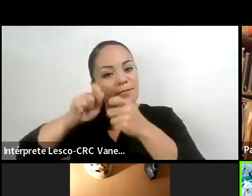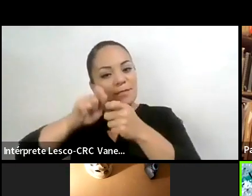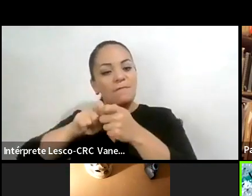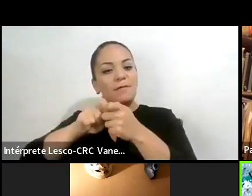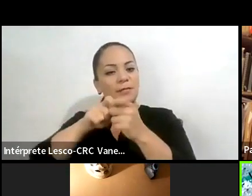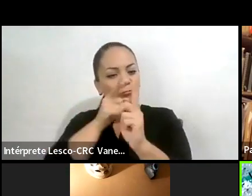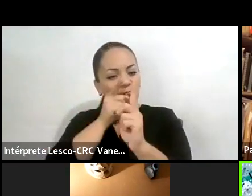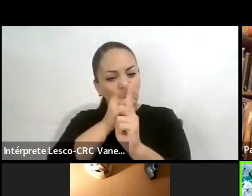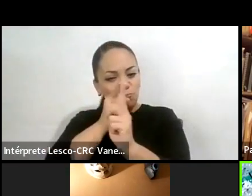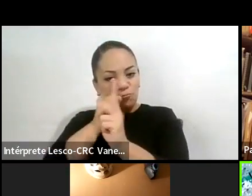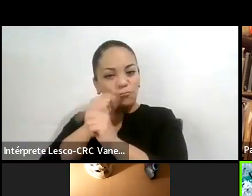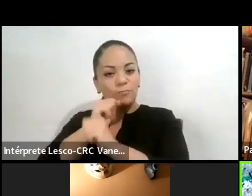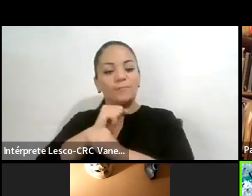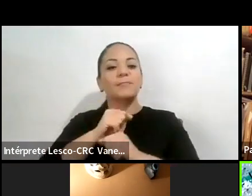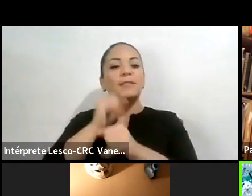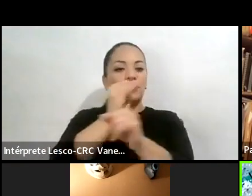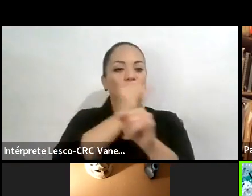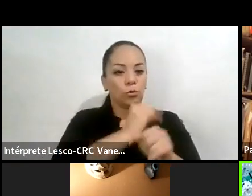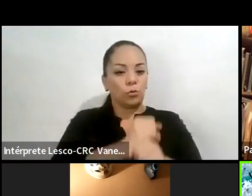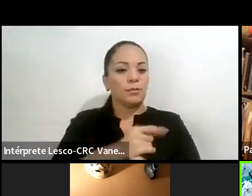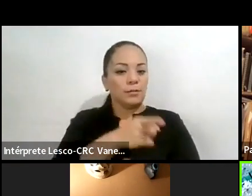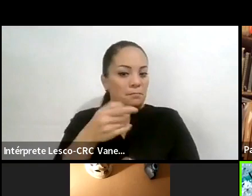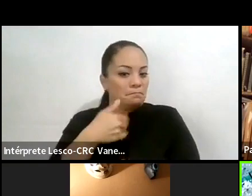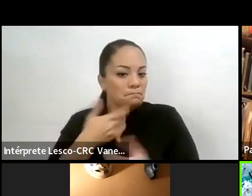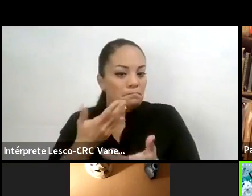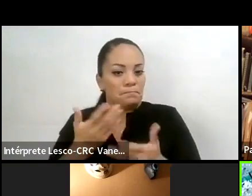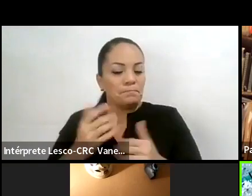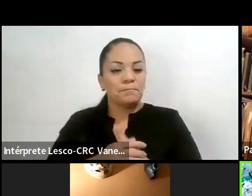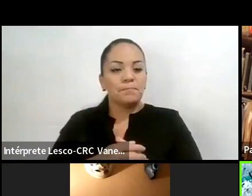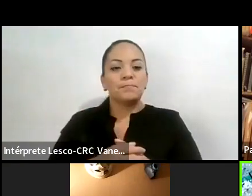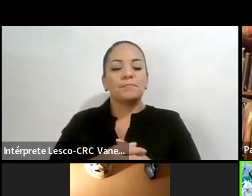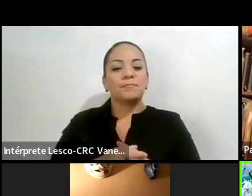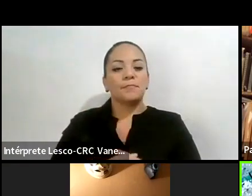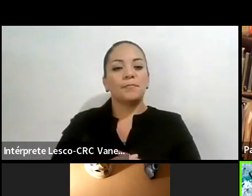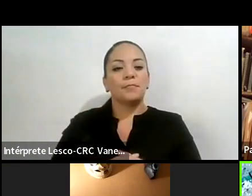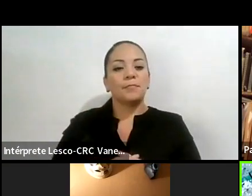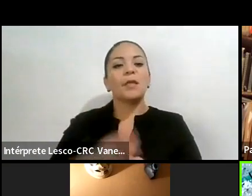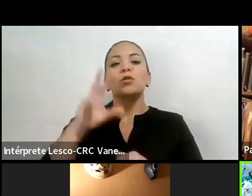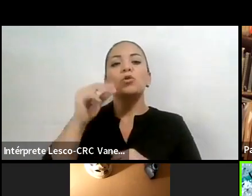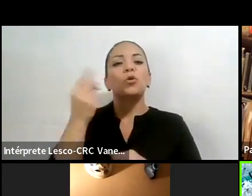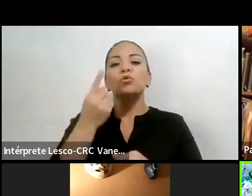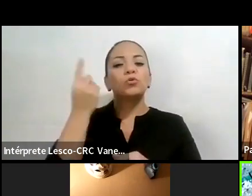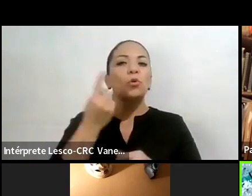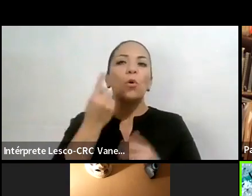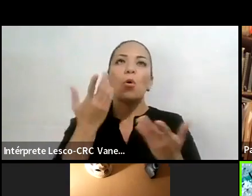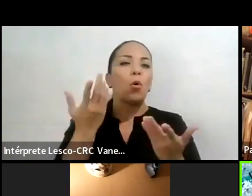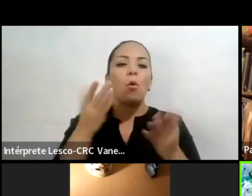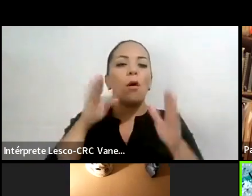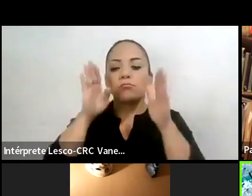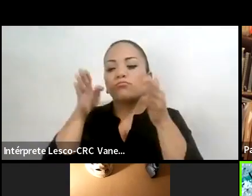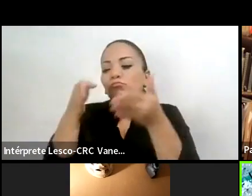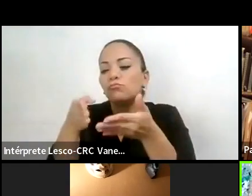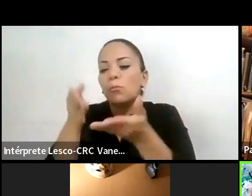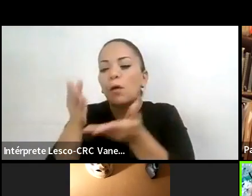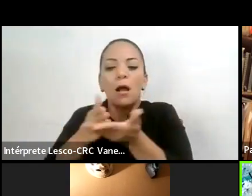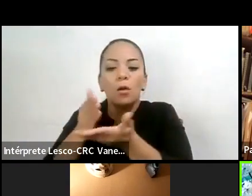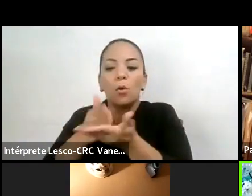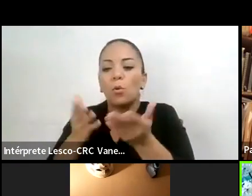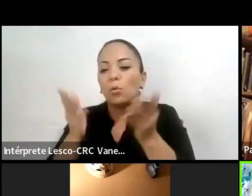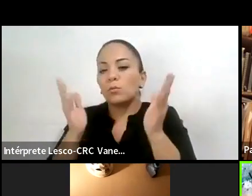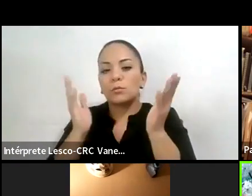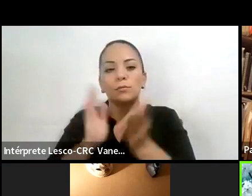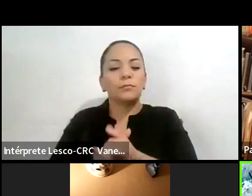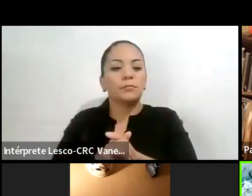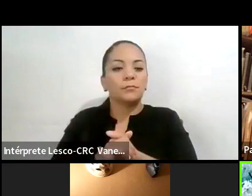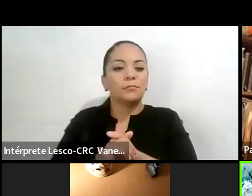puntuales que puedan tener y no solamente estar abocados a algo que nos